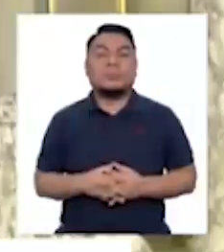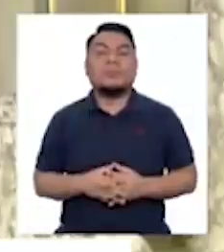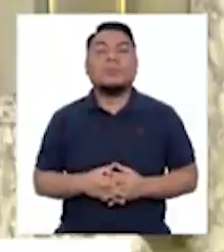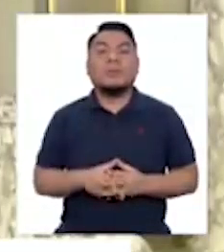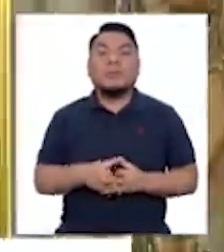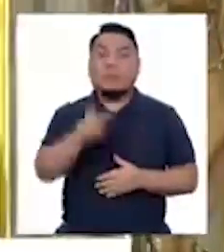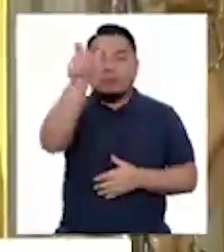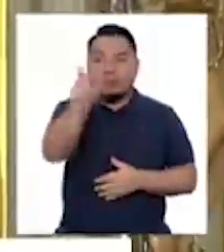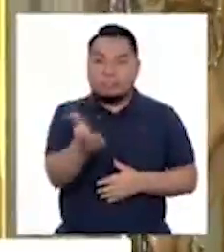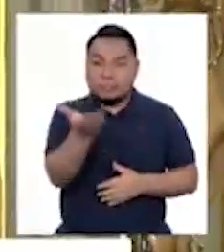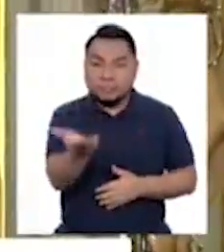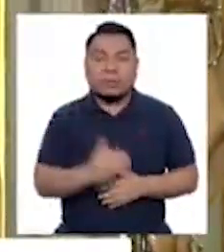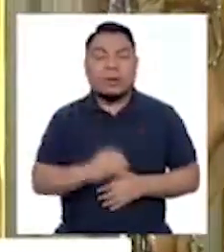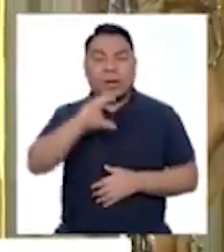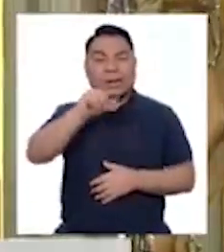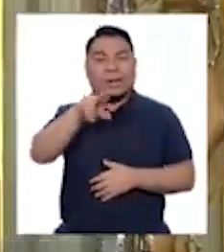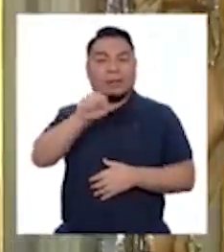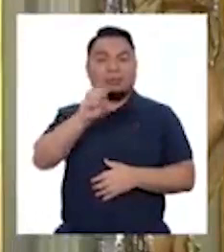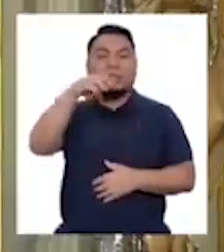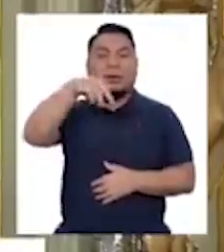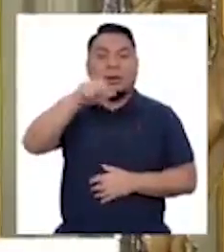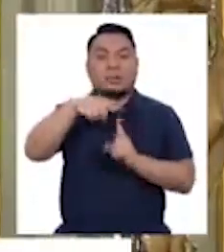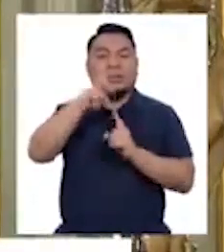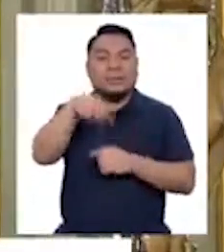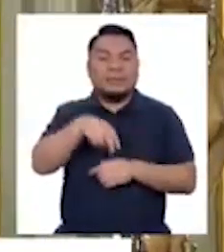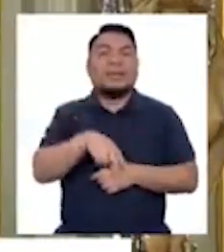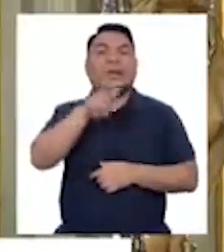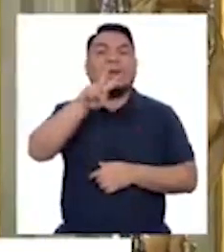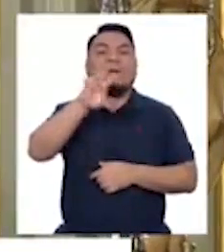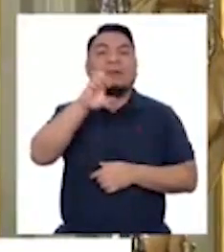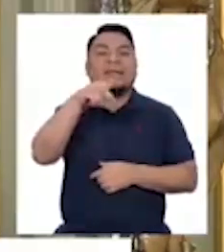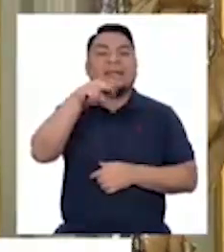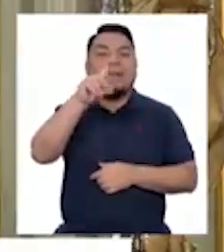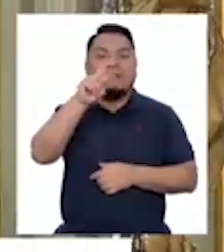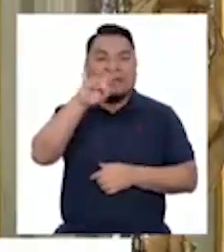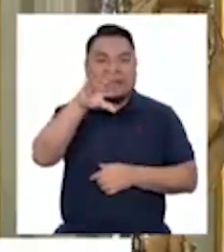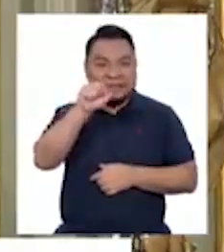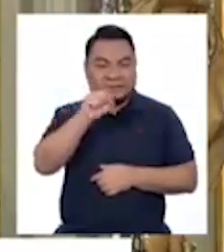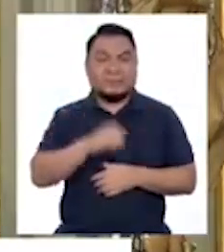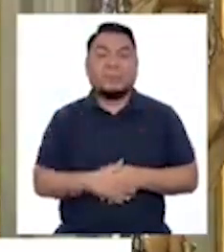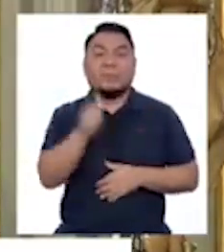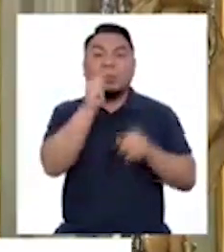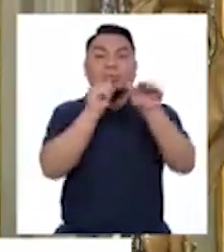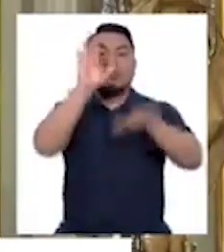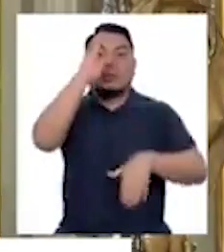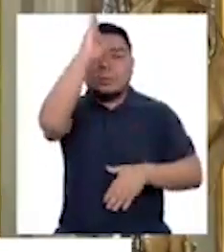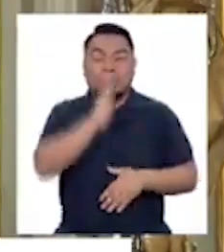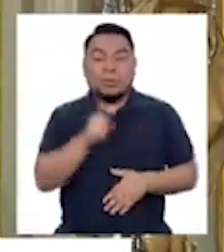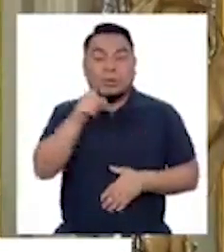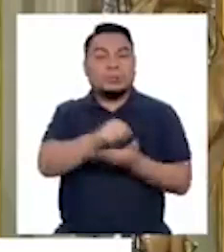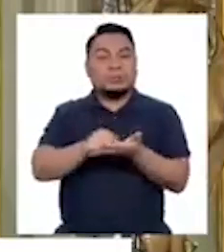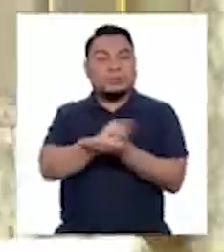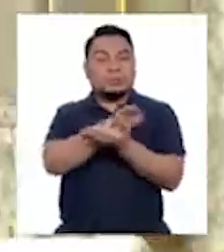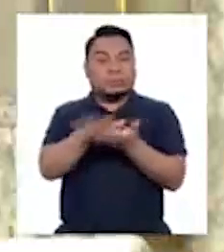Ciudadano Carlos Martín Benavides Abanto, juráis por Dios y estos